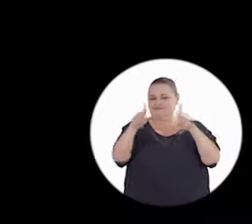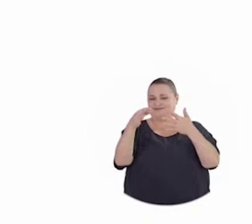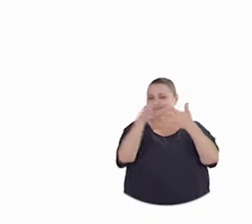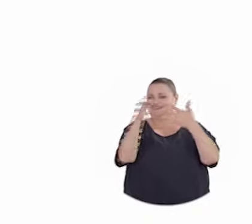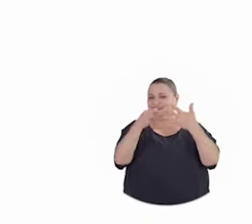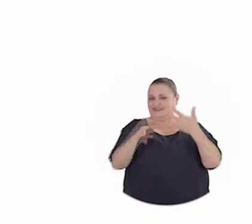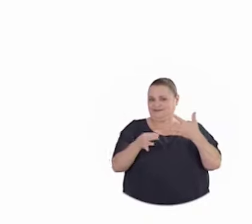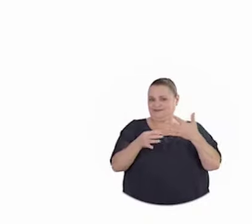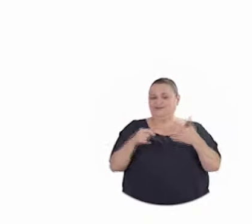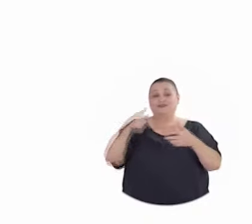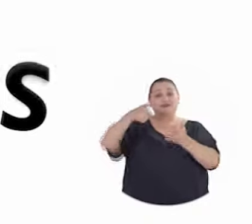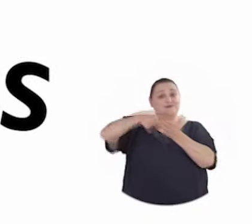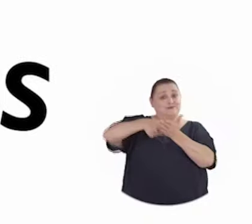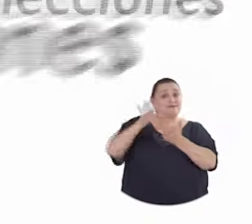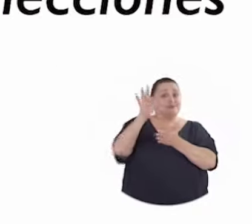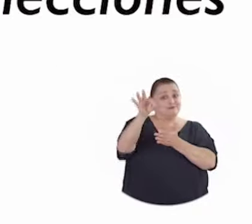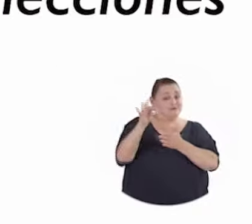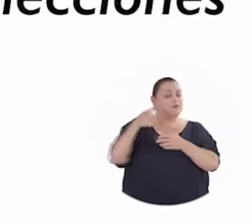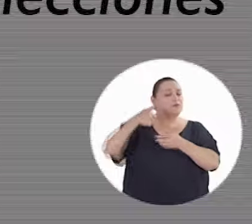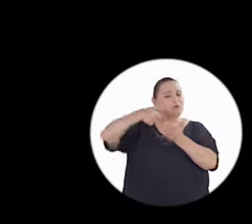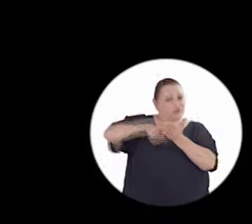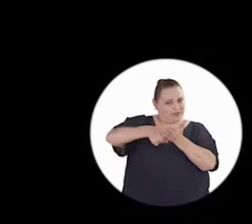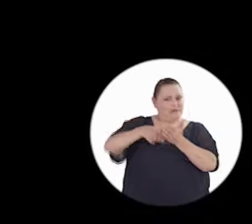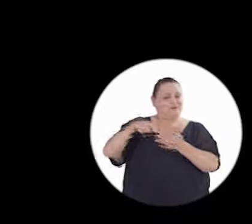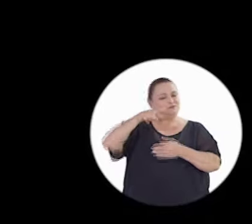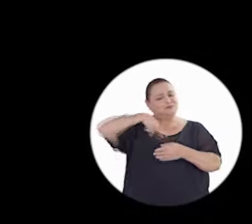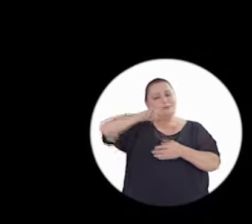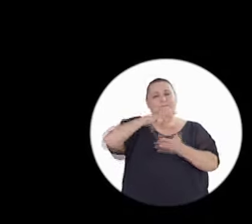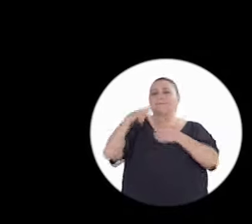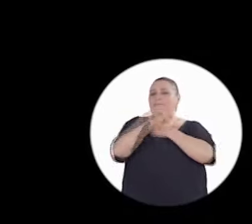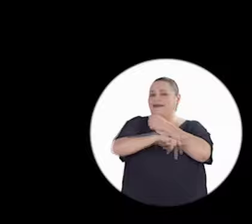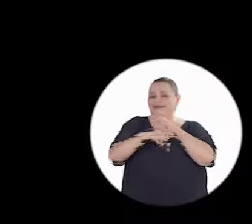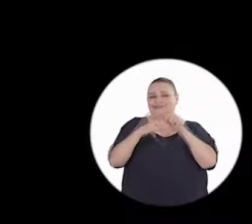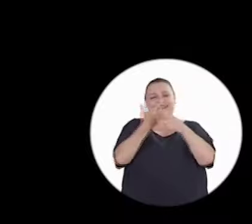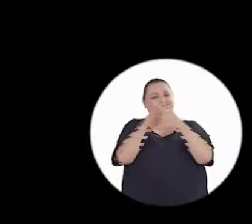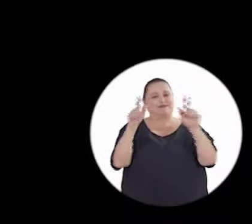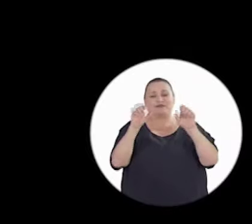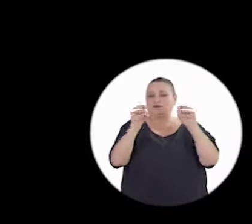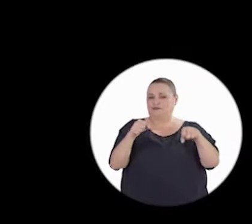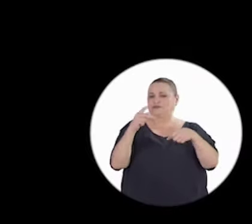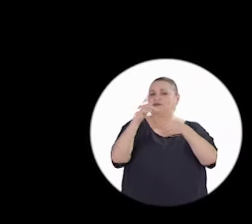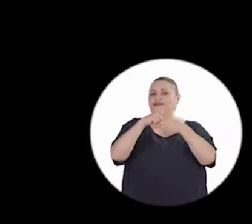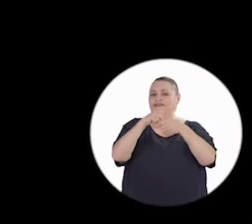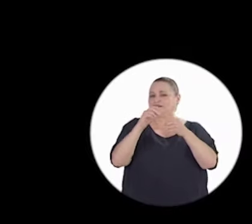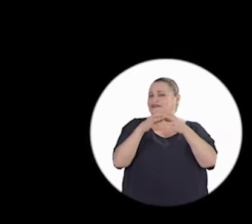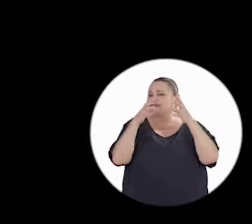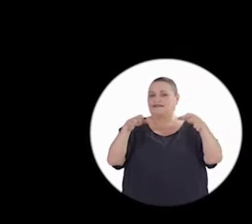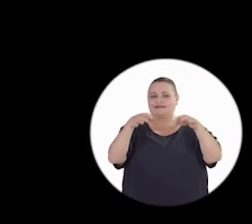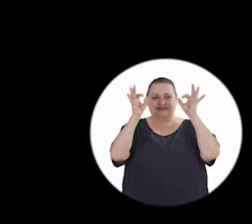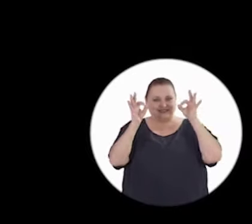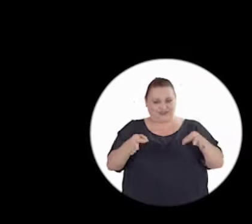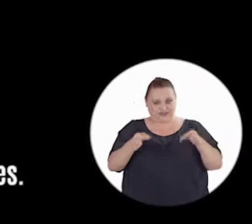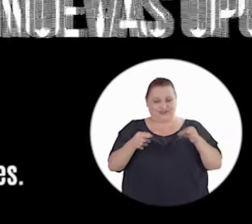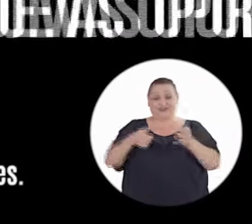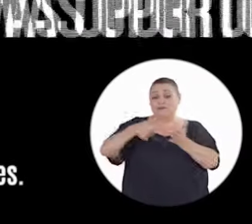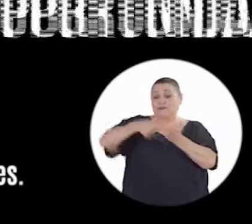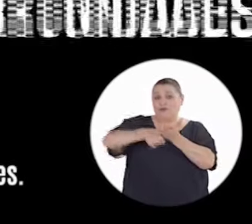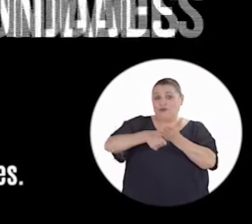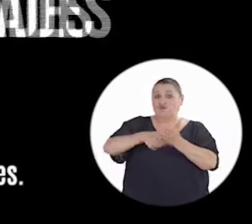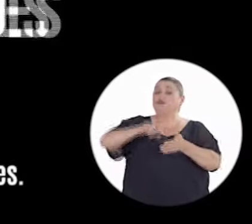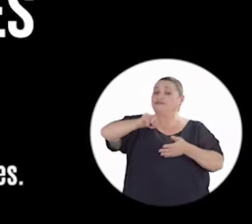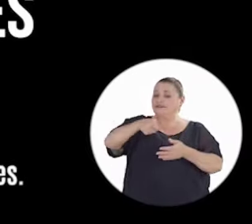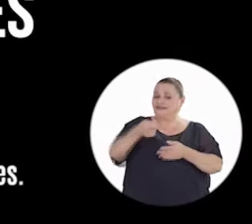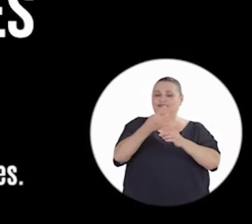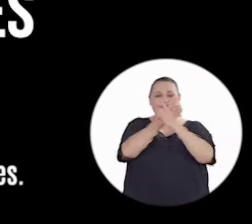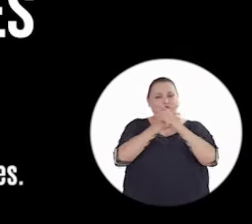personas que elijamos. En estas elecciones votemos porque somos un país donde libremente podemos participar en las grandes decisiones. El voto es la